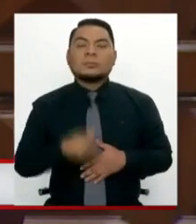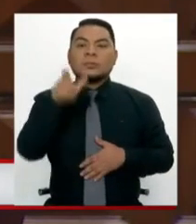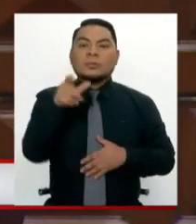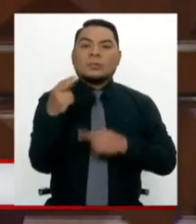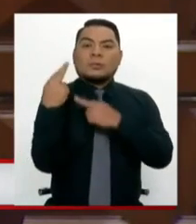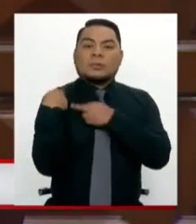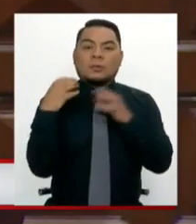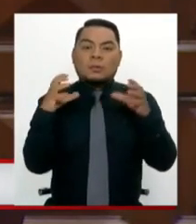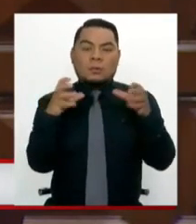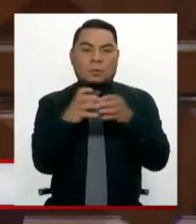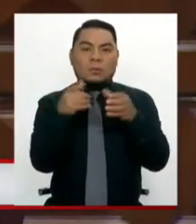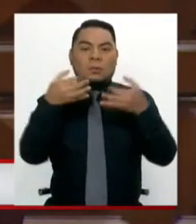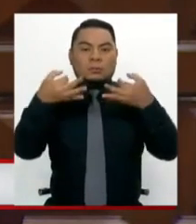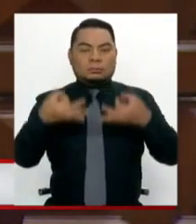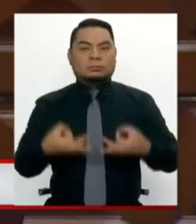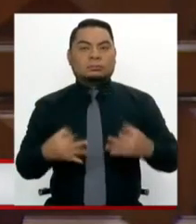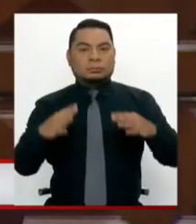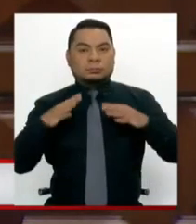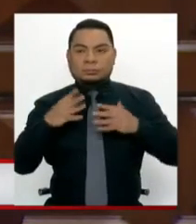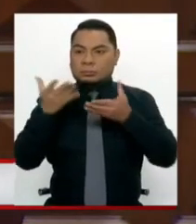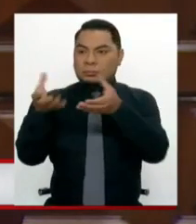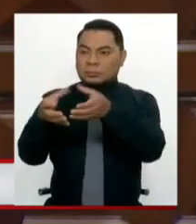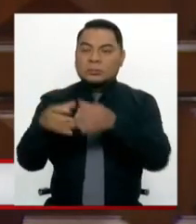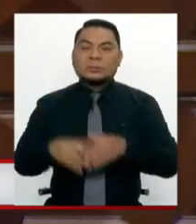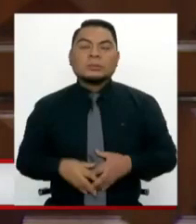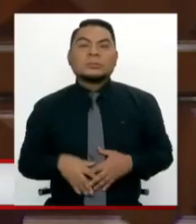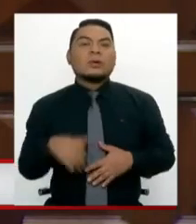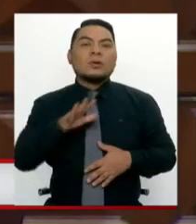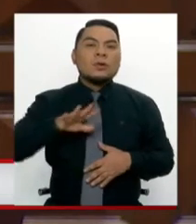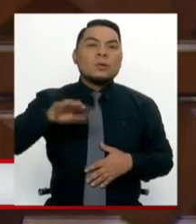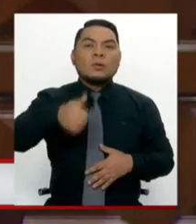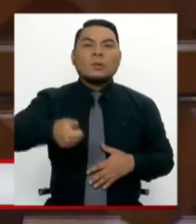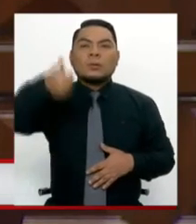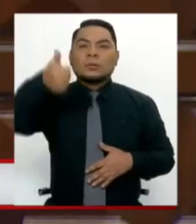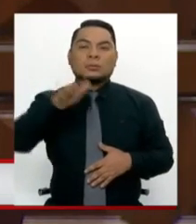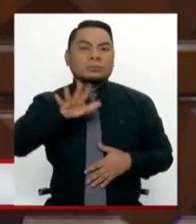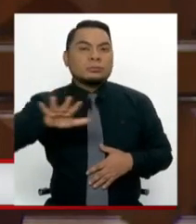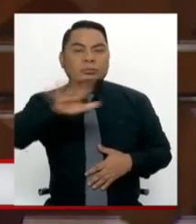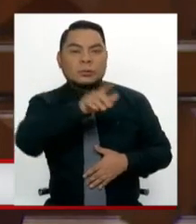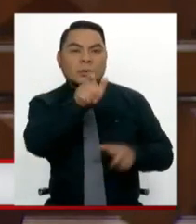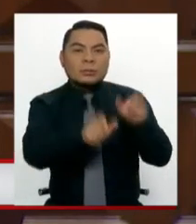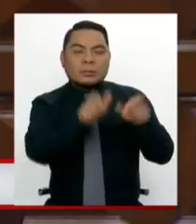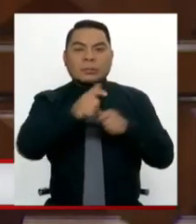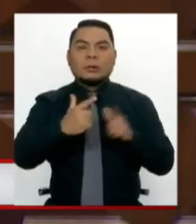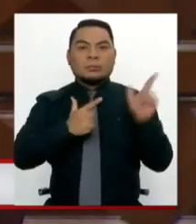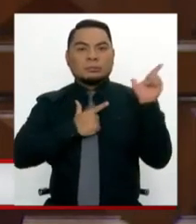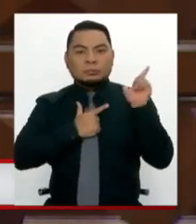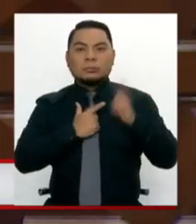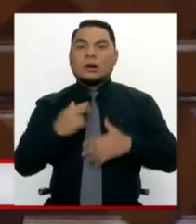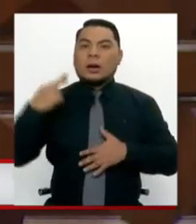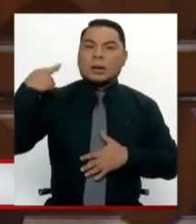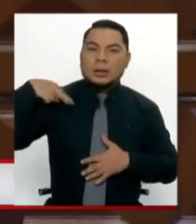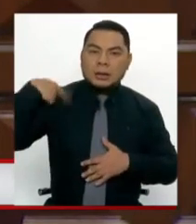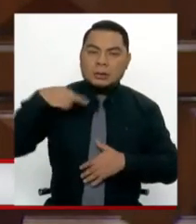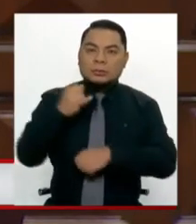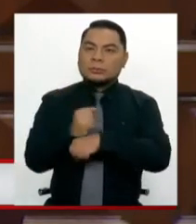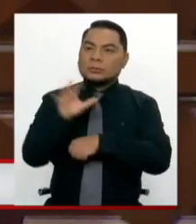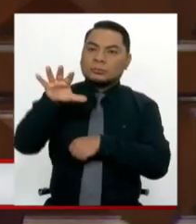del Honorable Cuerpo Diplomático, dignas autoridades civiles, militares y religiosas,